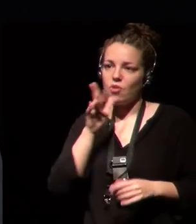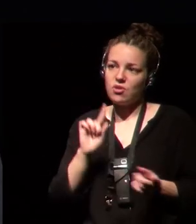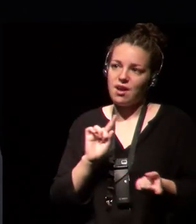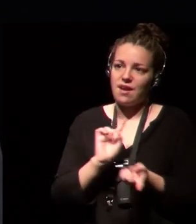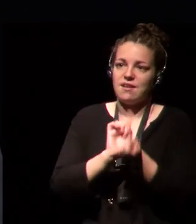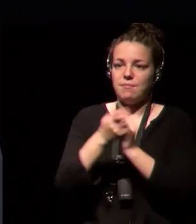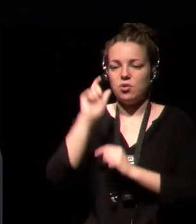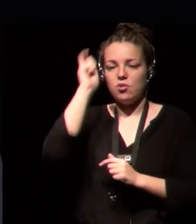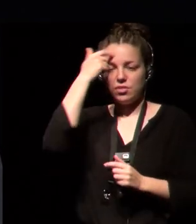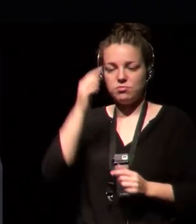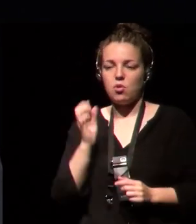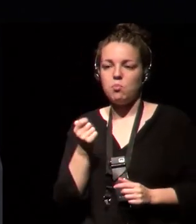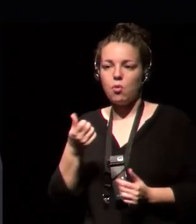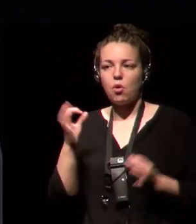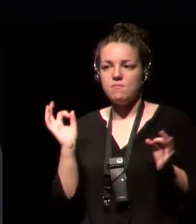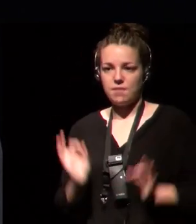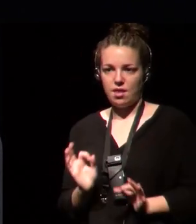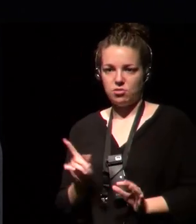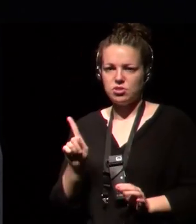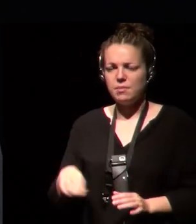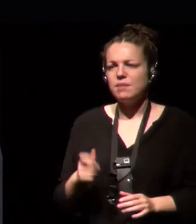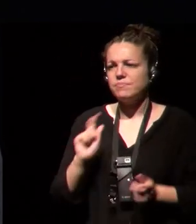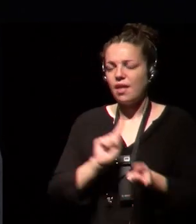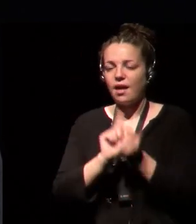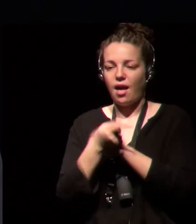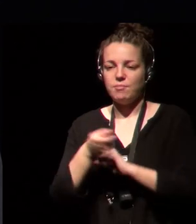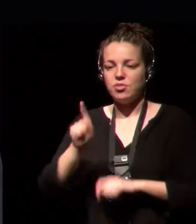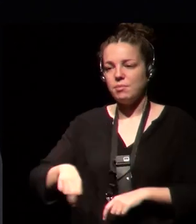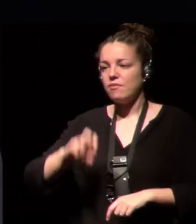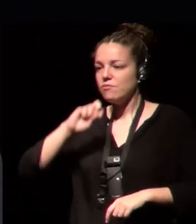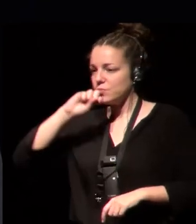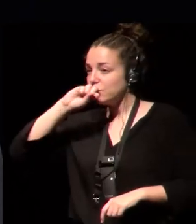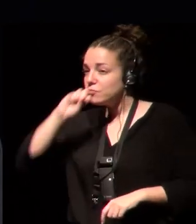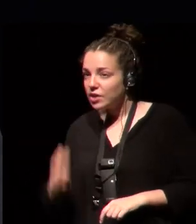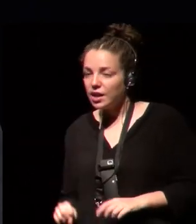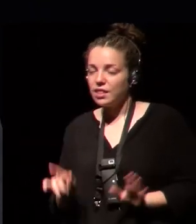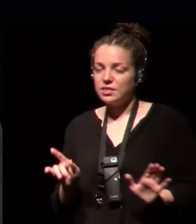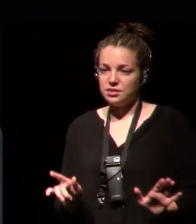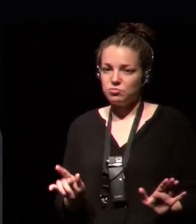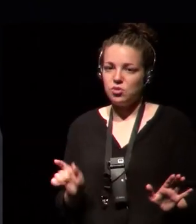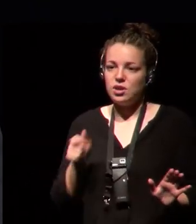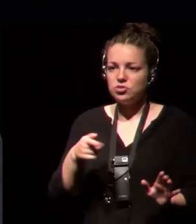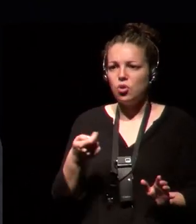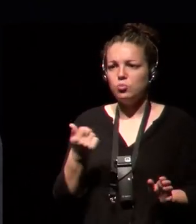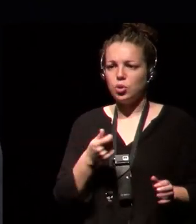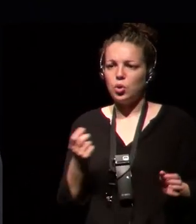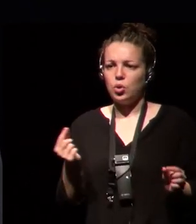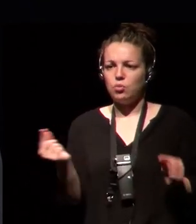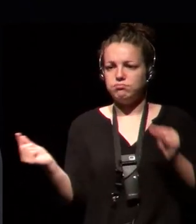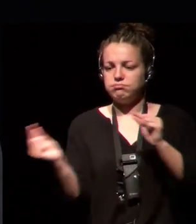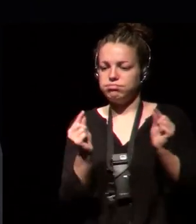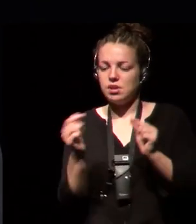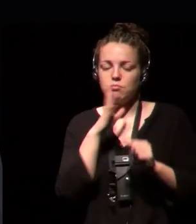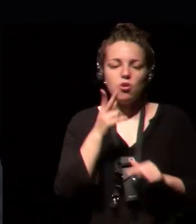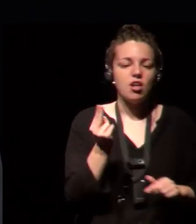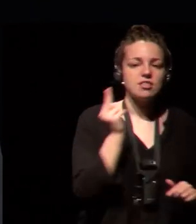el fanatismo terrorists want to change. Están enfrentados. Los terroristas quieren cambio, los artistas quieren